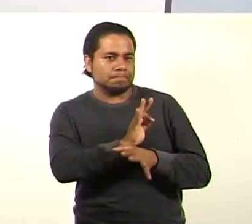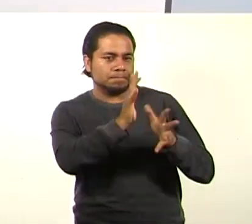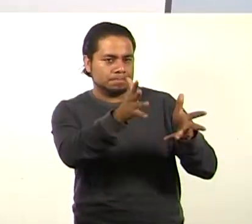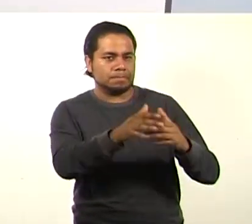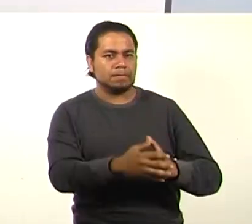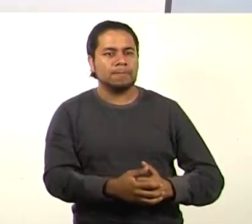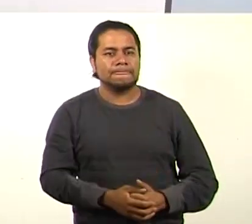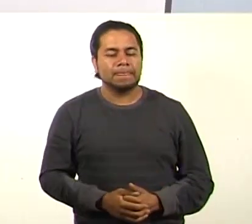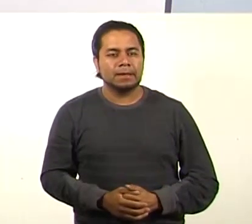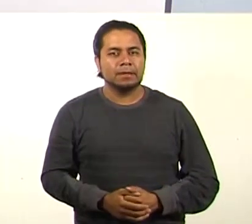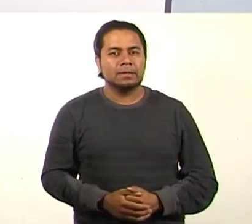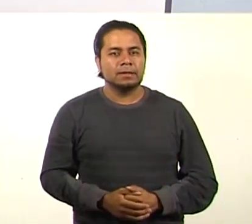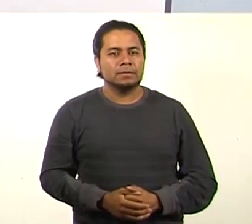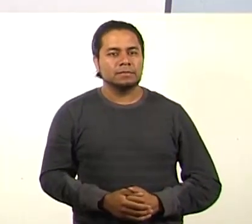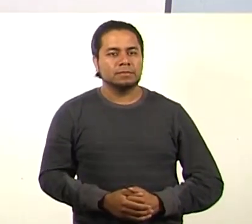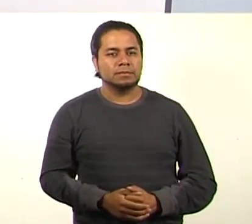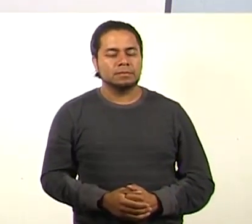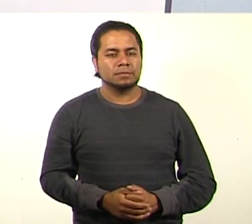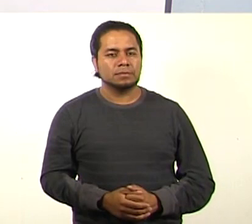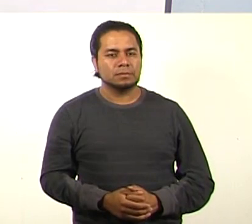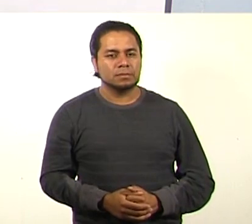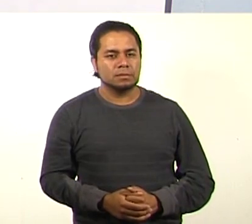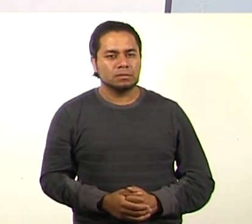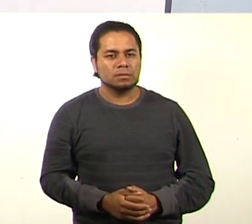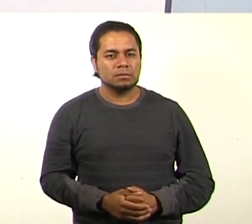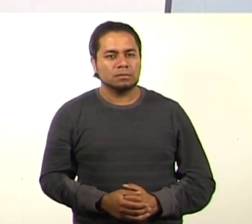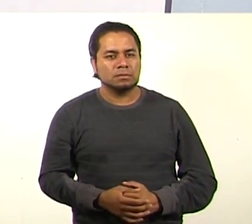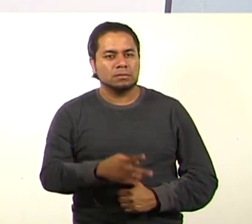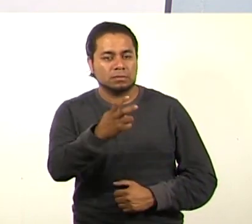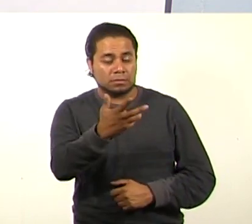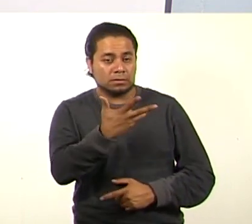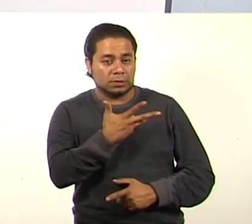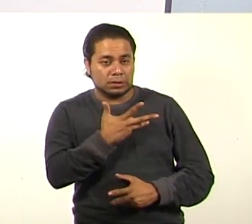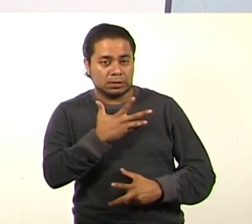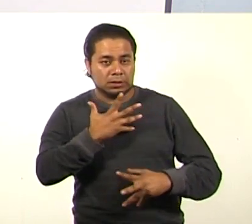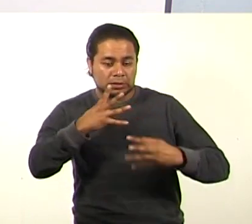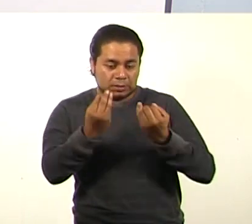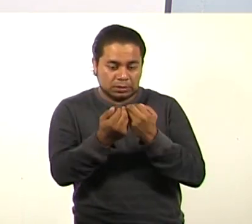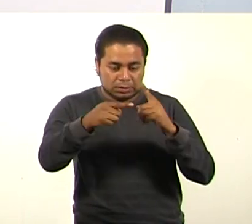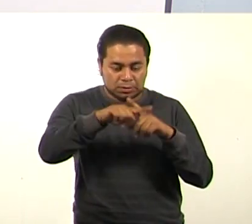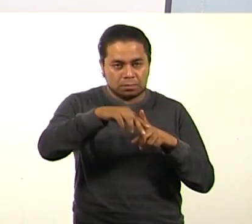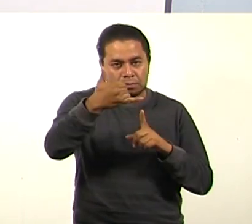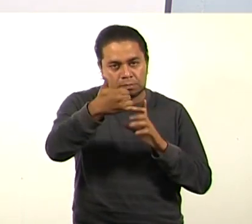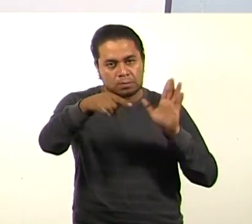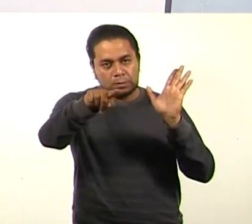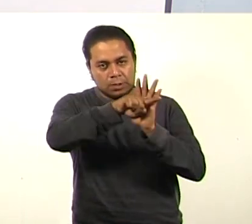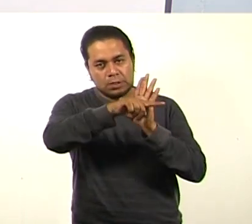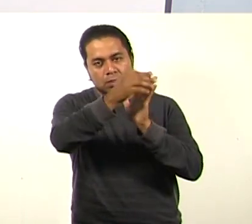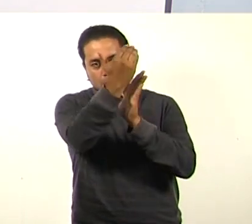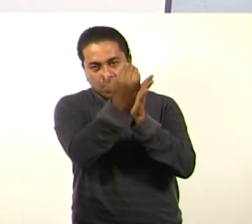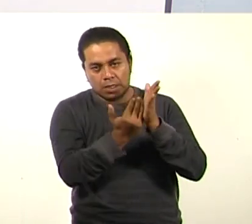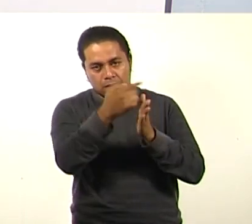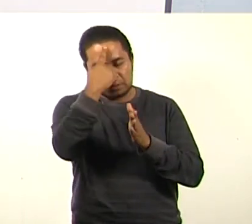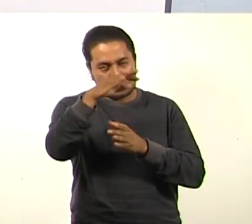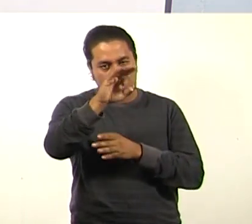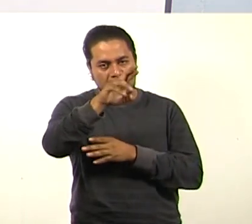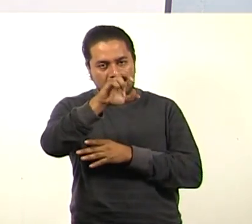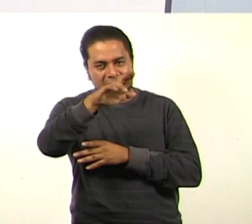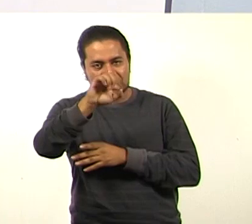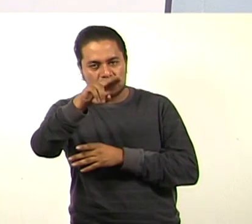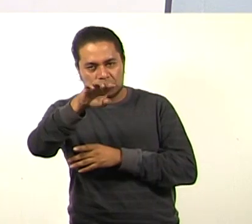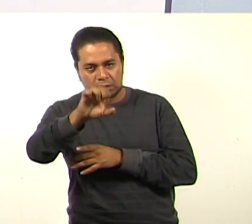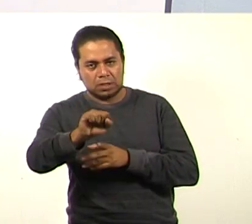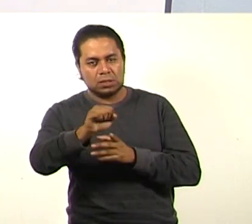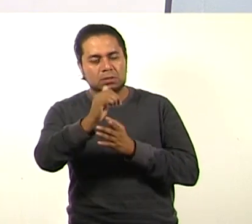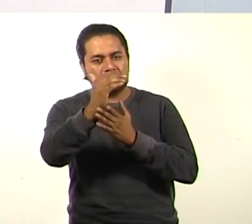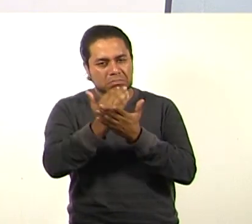fracción. Pues bien, esto es suma y resta de fracciones. Vamos a ahora